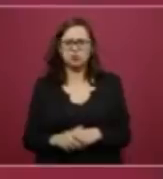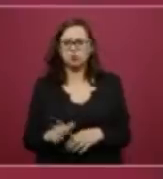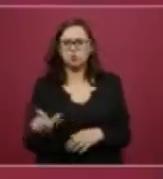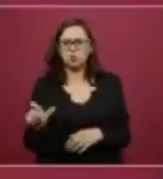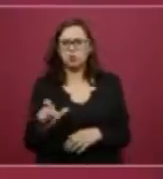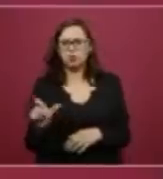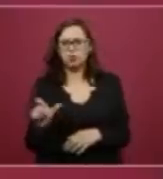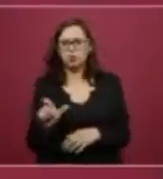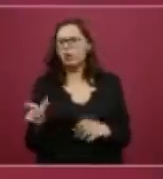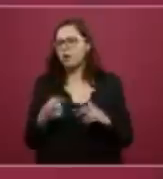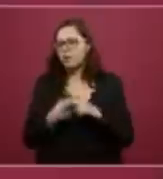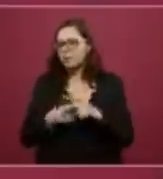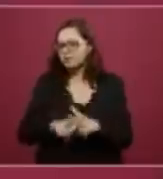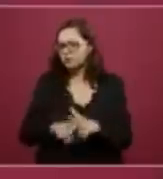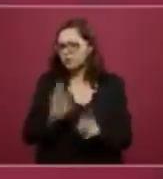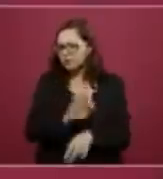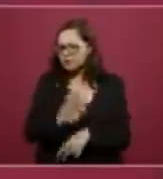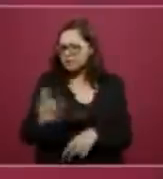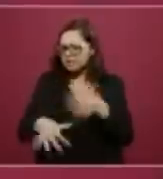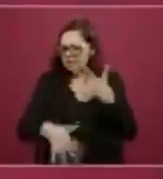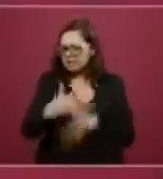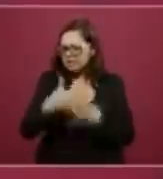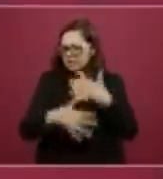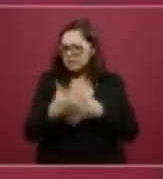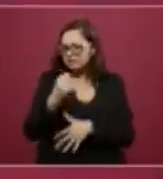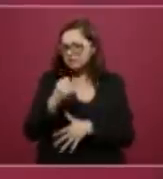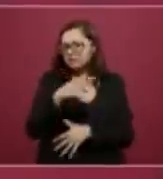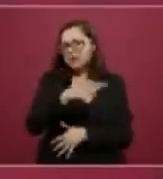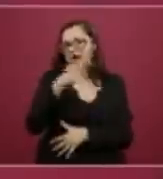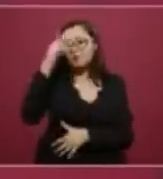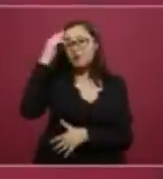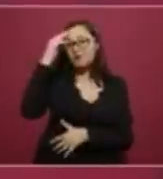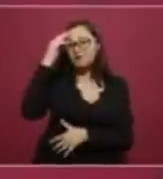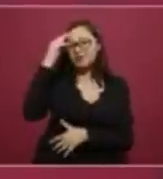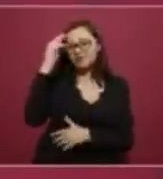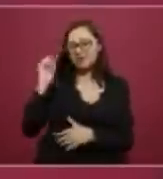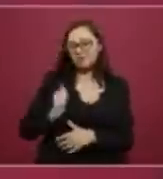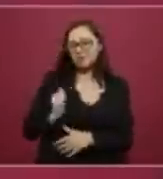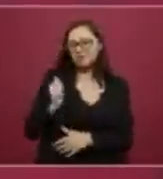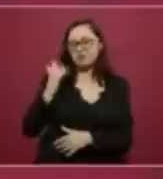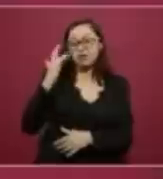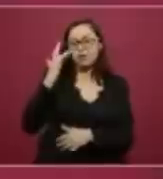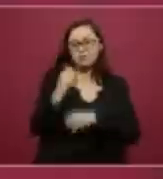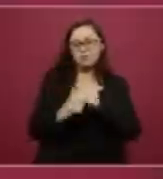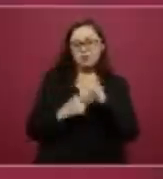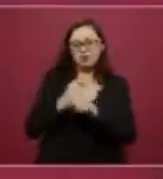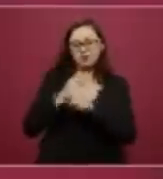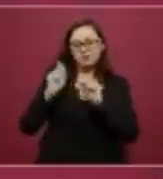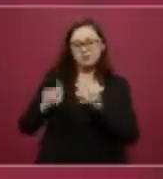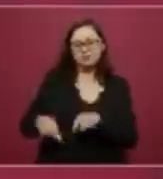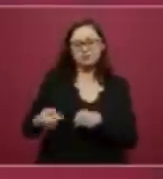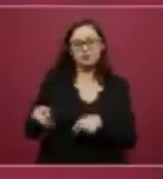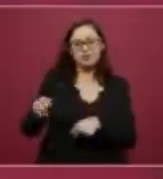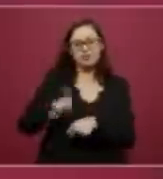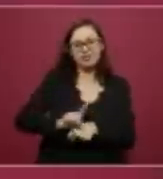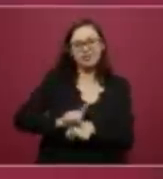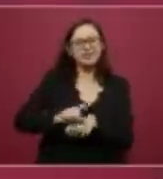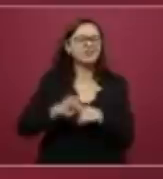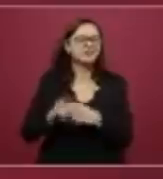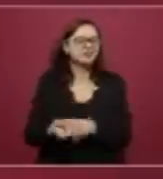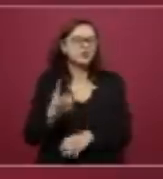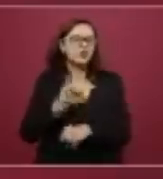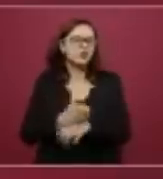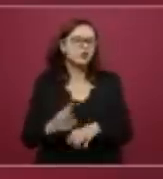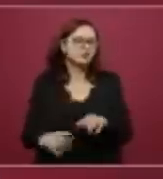el gobierno de Porfirio Díaz, y así muchas otras cosas. Entonces, la bandera es